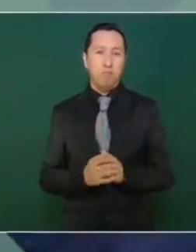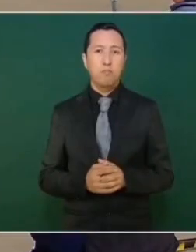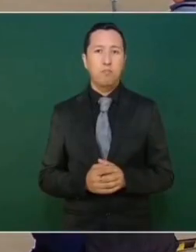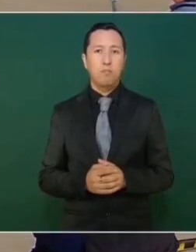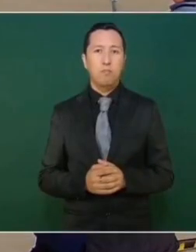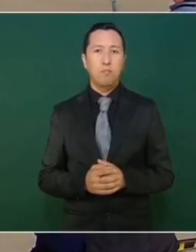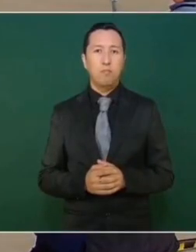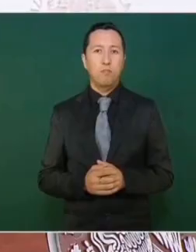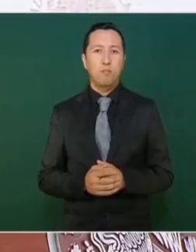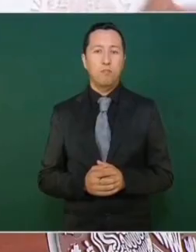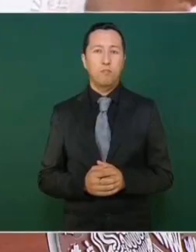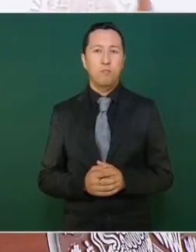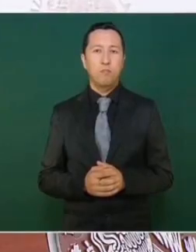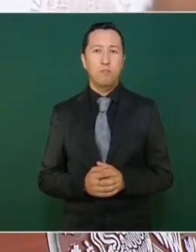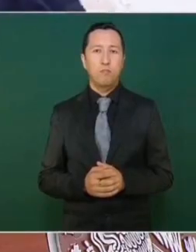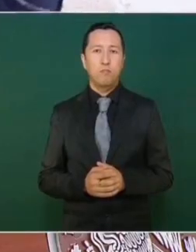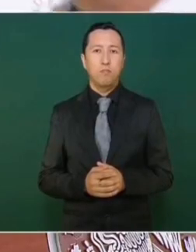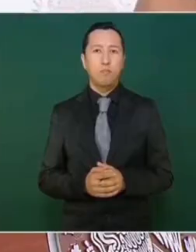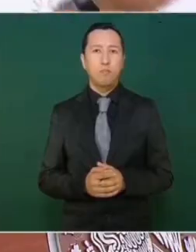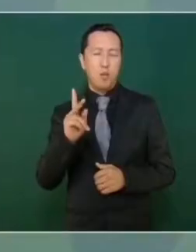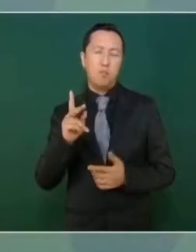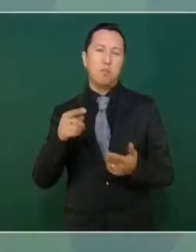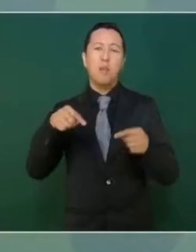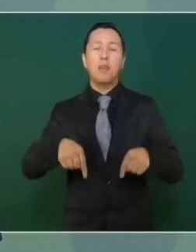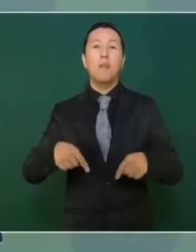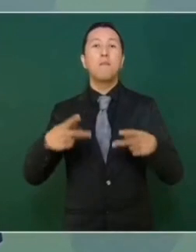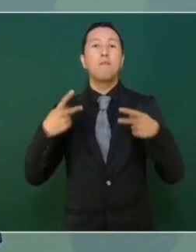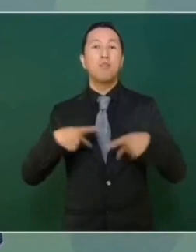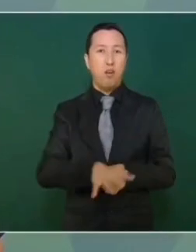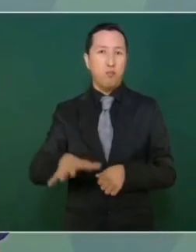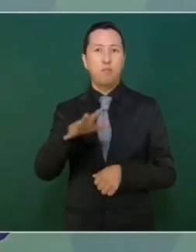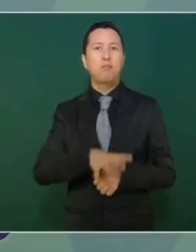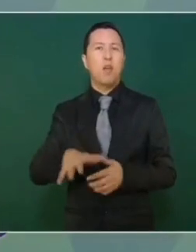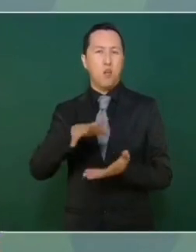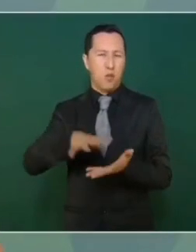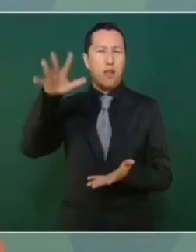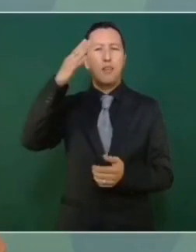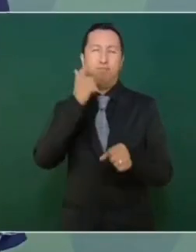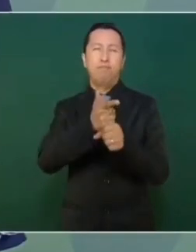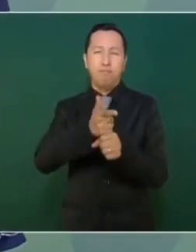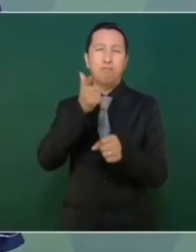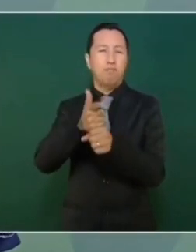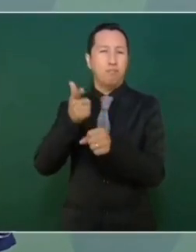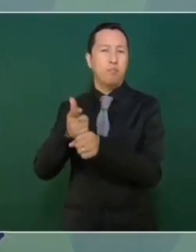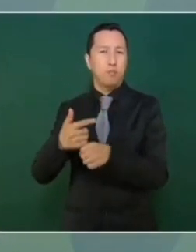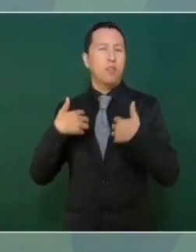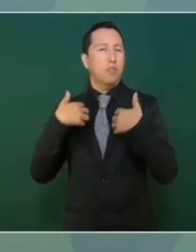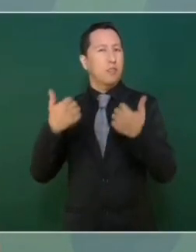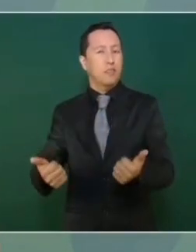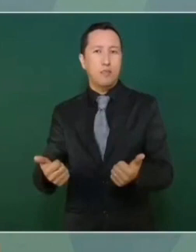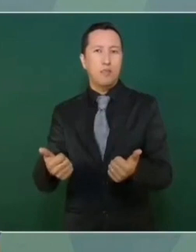afortunadamente la mayoría del pueblo de México está consciente y ya no quiere que siga una